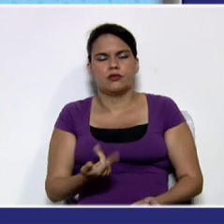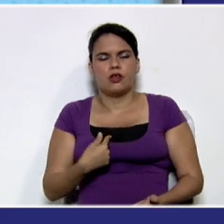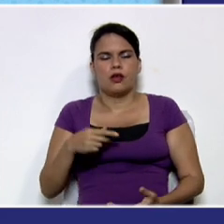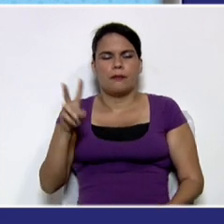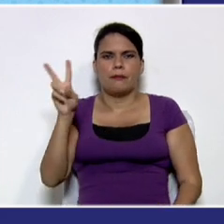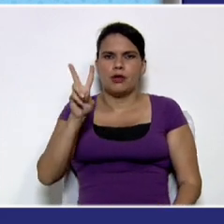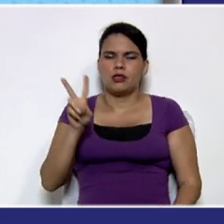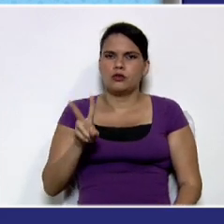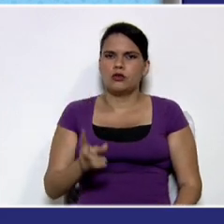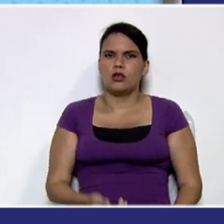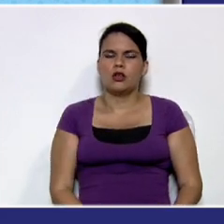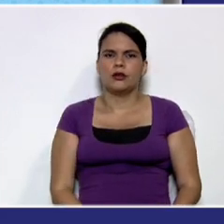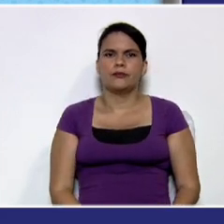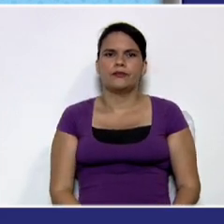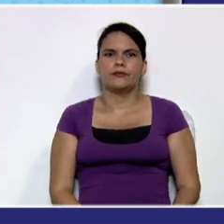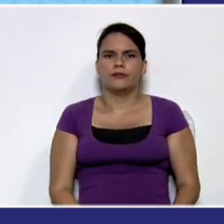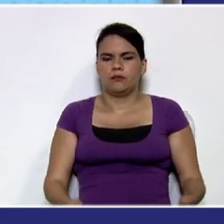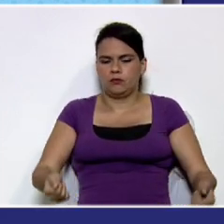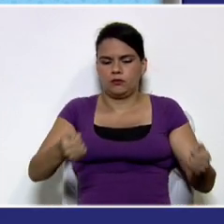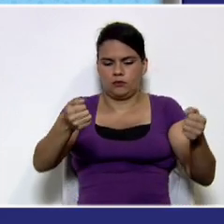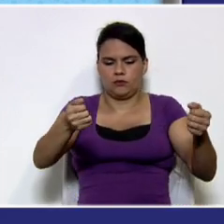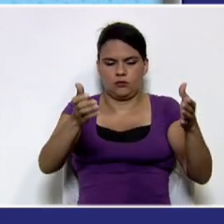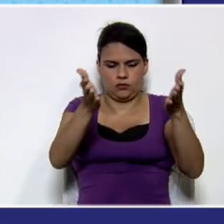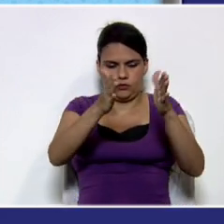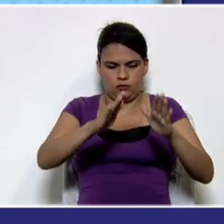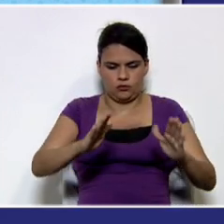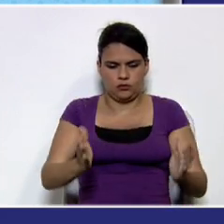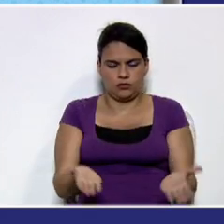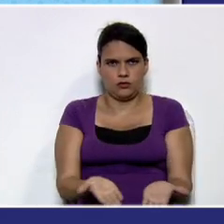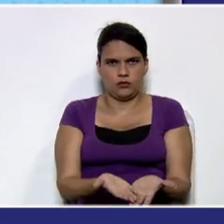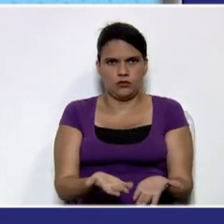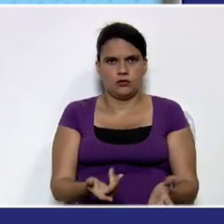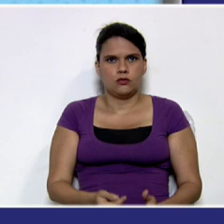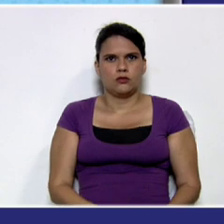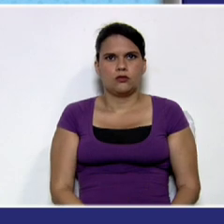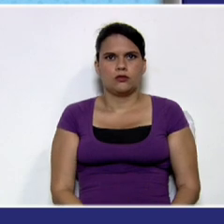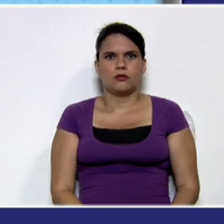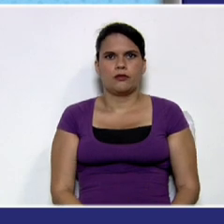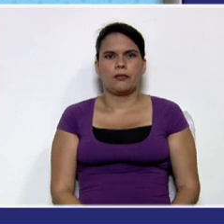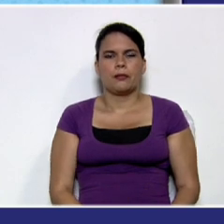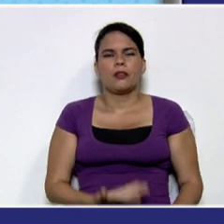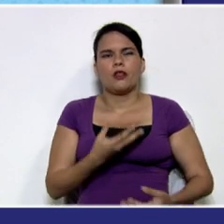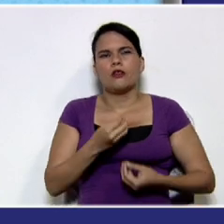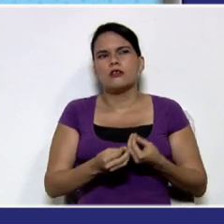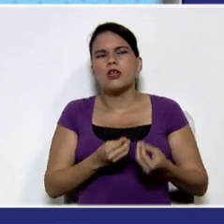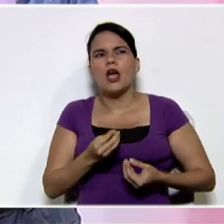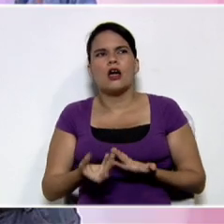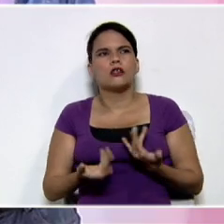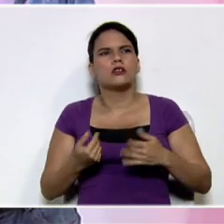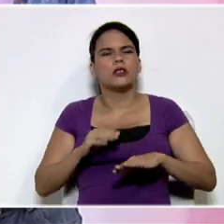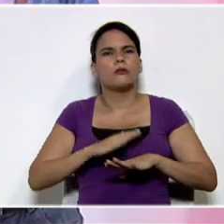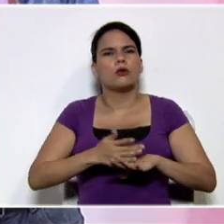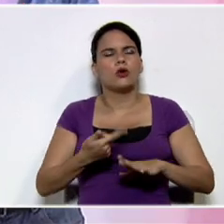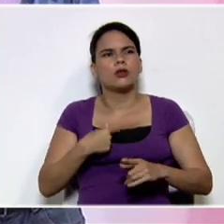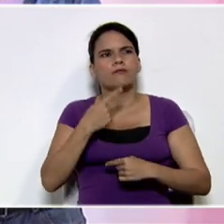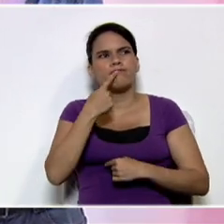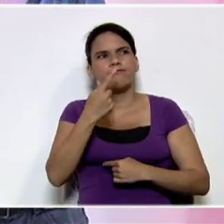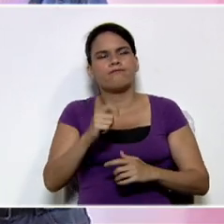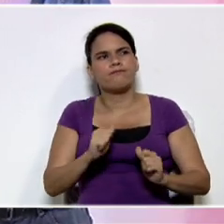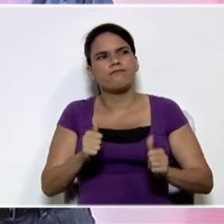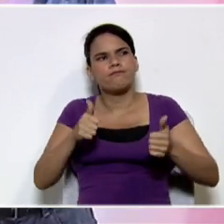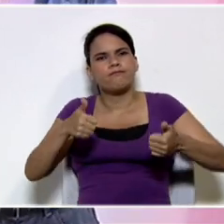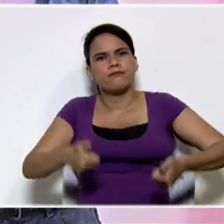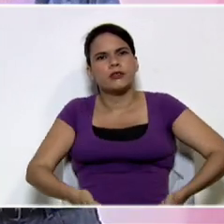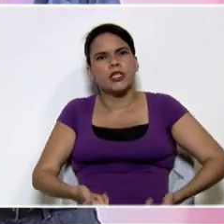venezolano, la artesanía está dada o digamos que tiene su origen en lo